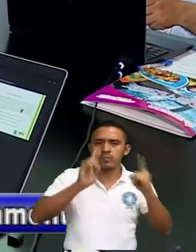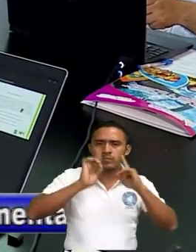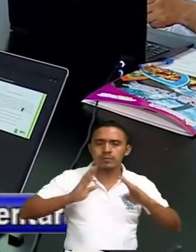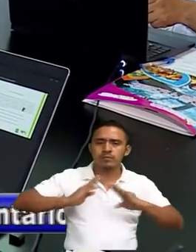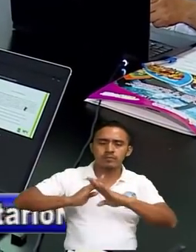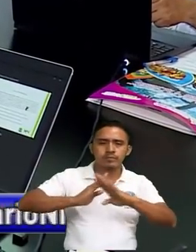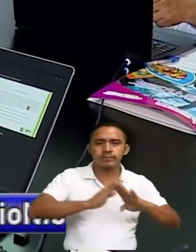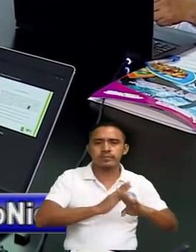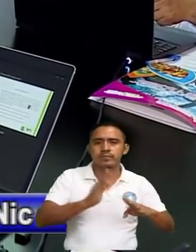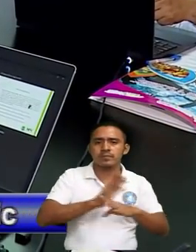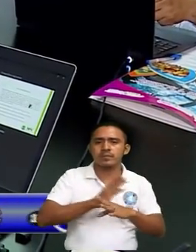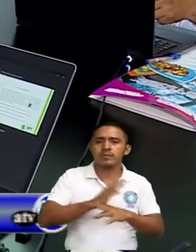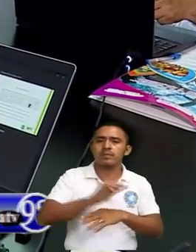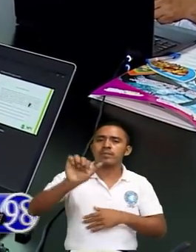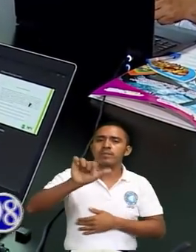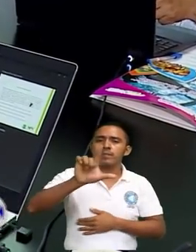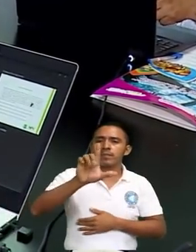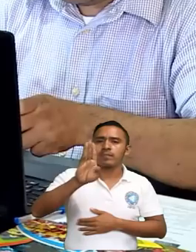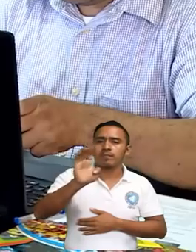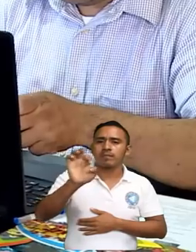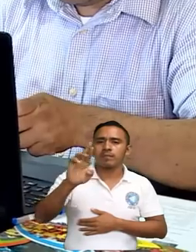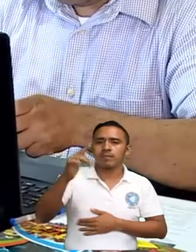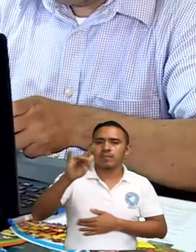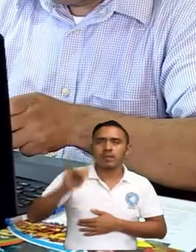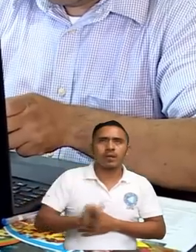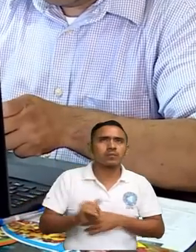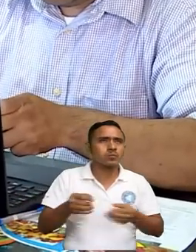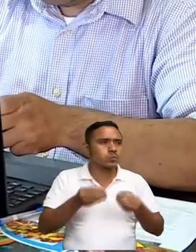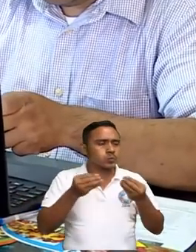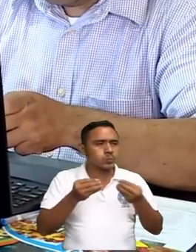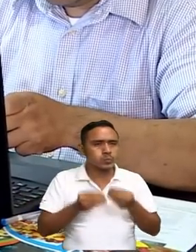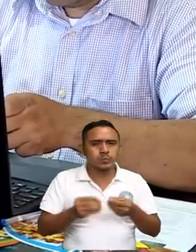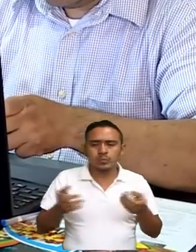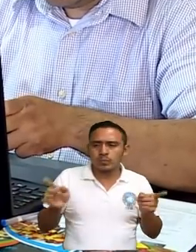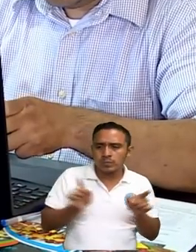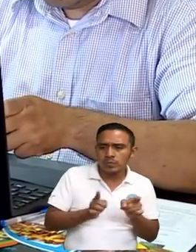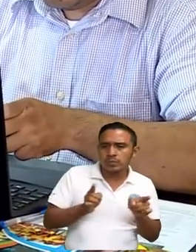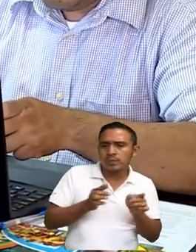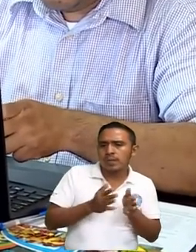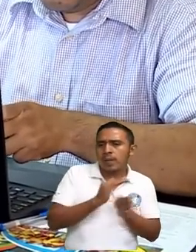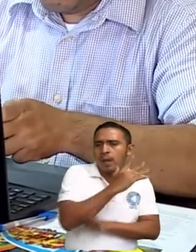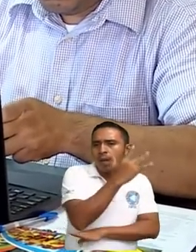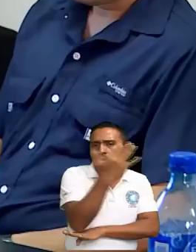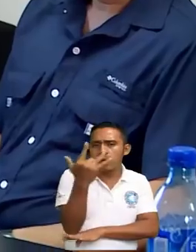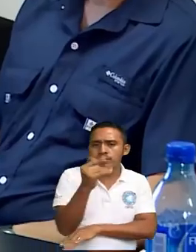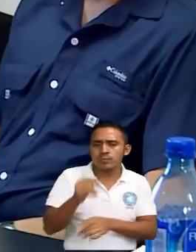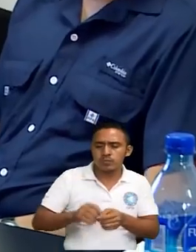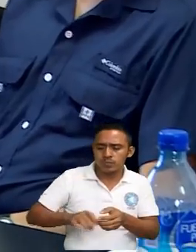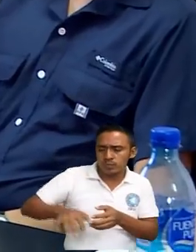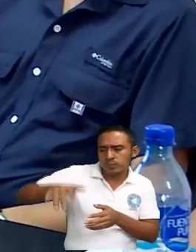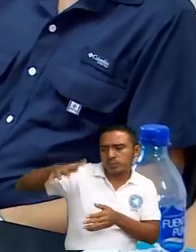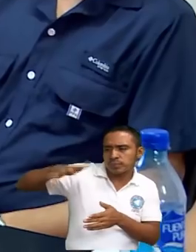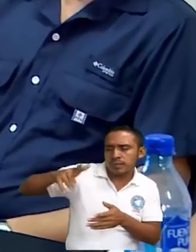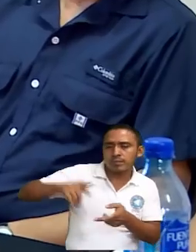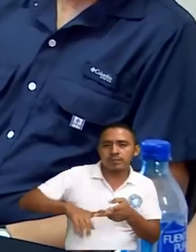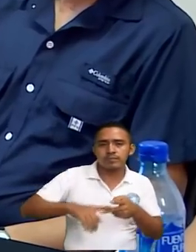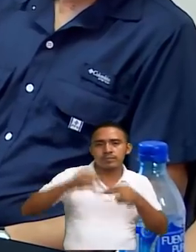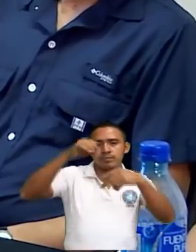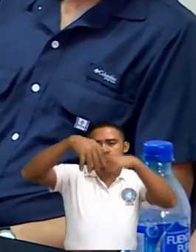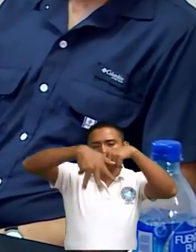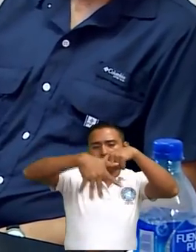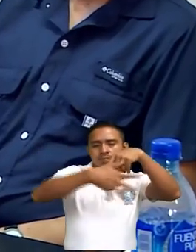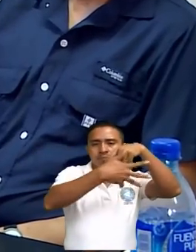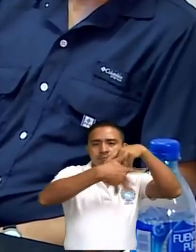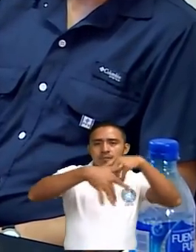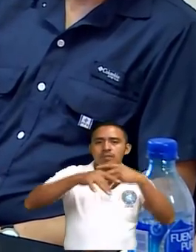las especies de Dalbergia, un gran género de pequeños a medianos árboles, arbustos y lianas de la familia